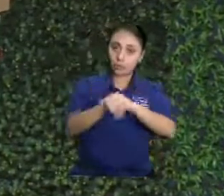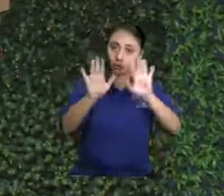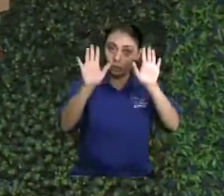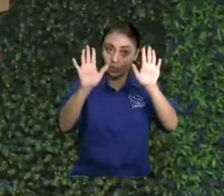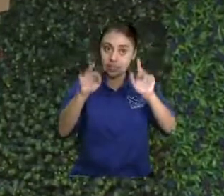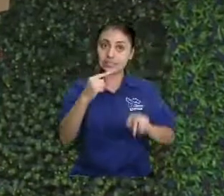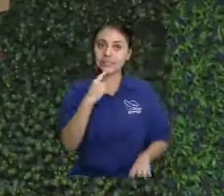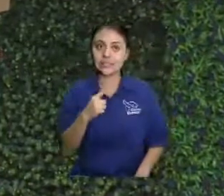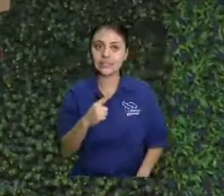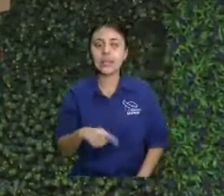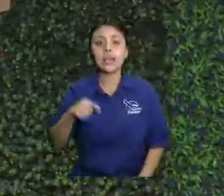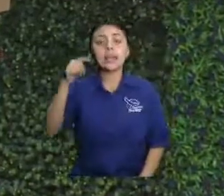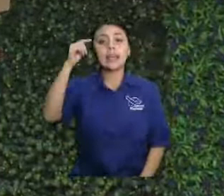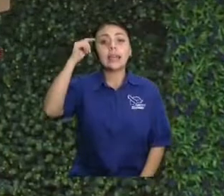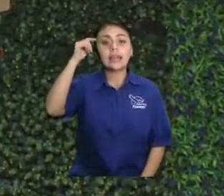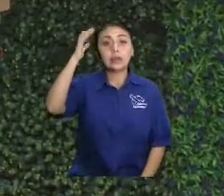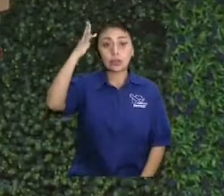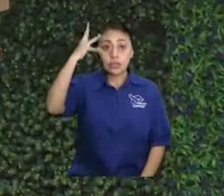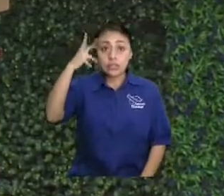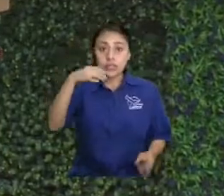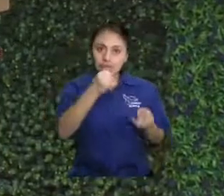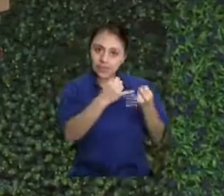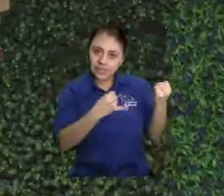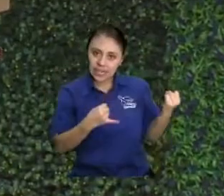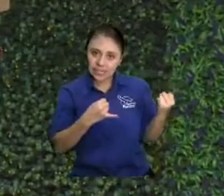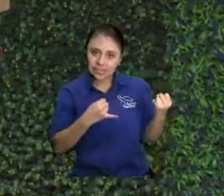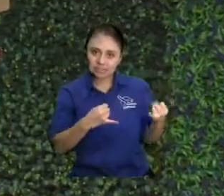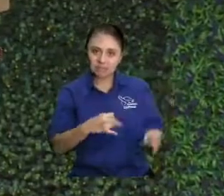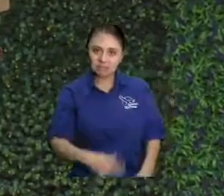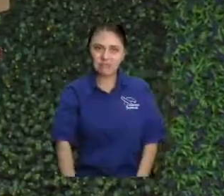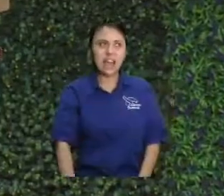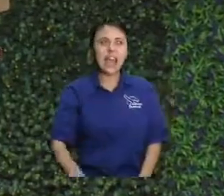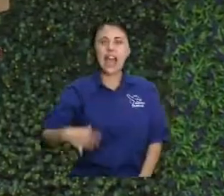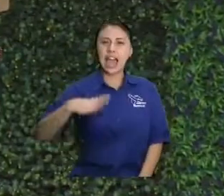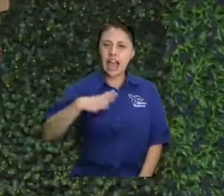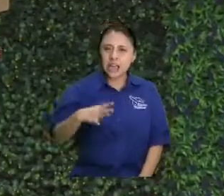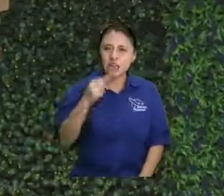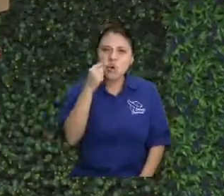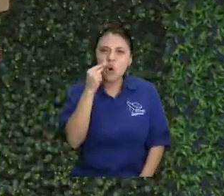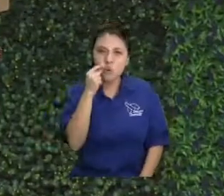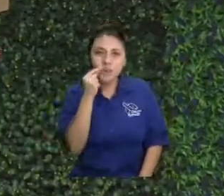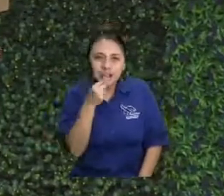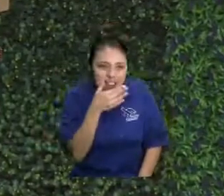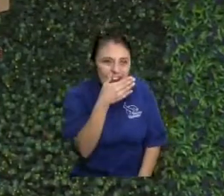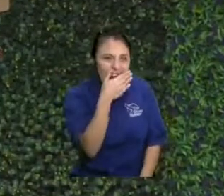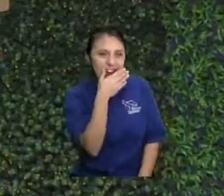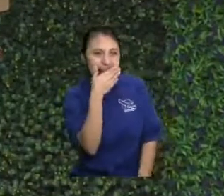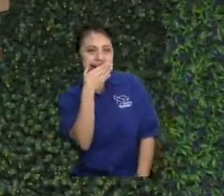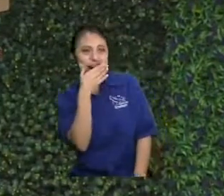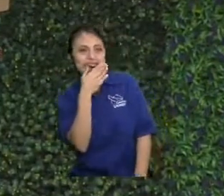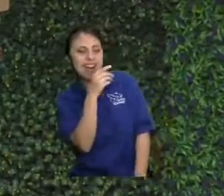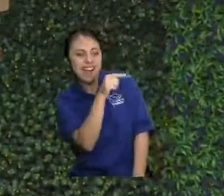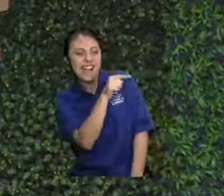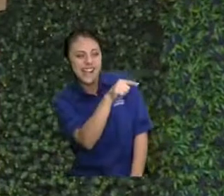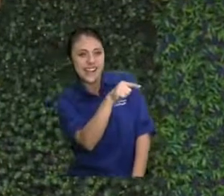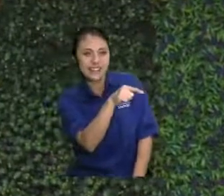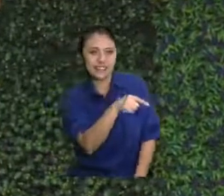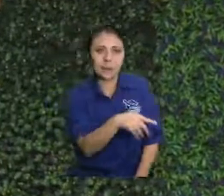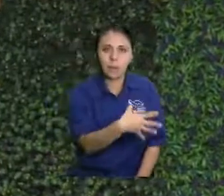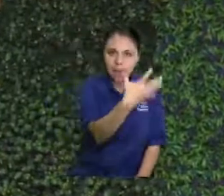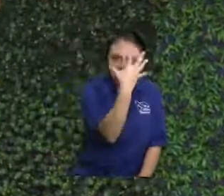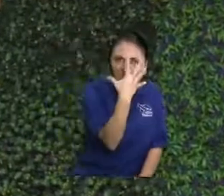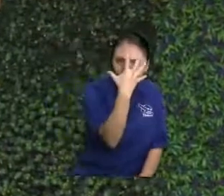los últimos días van a estar llenos de hombres burladores. En algunas versiones dice